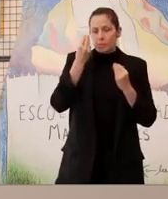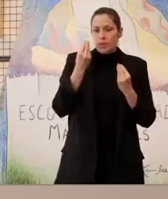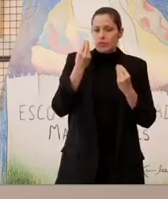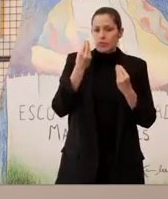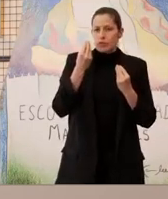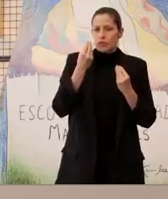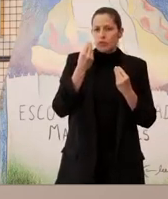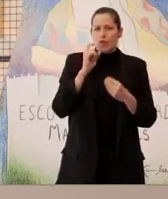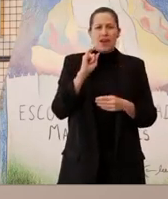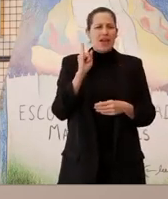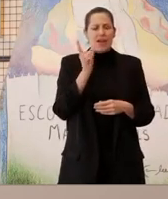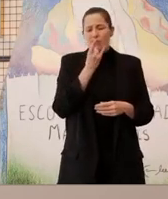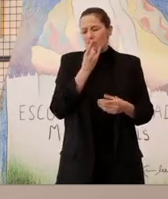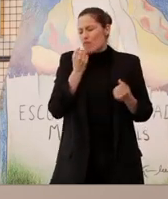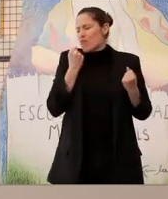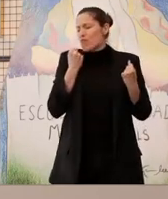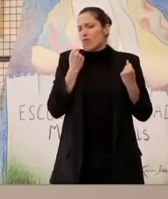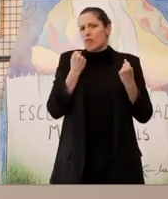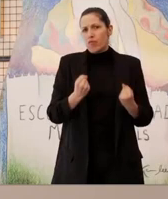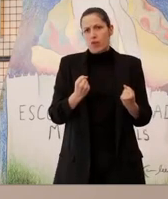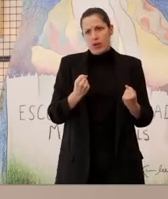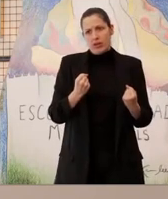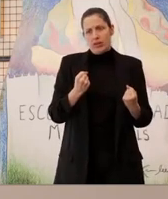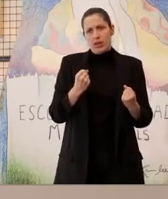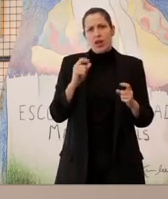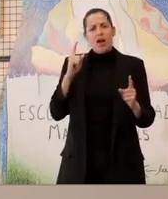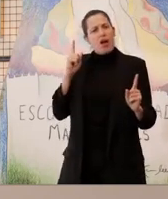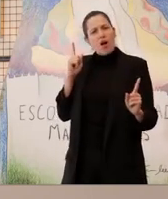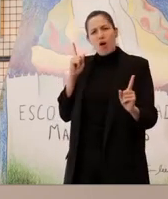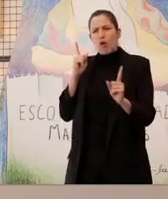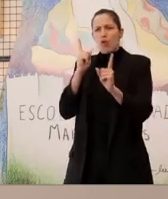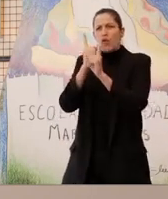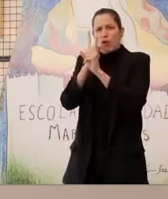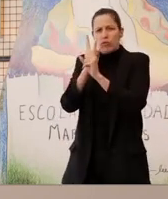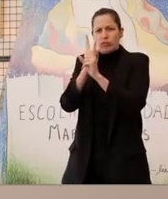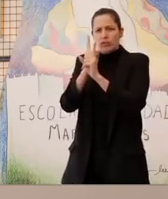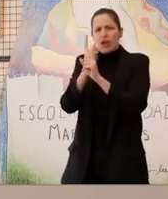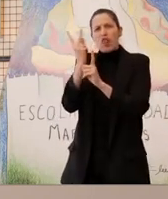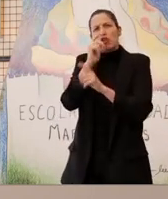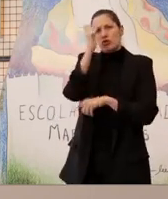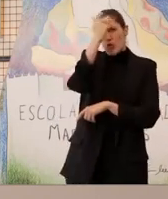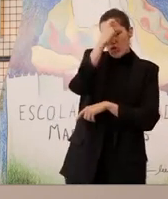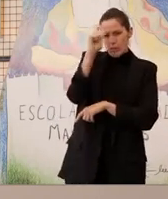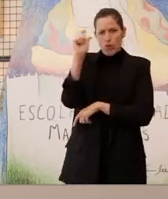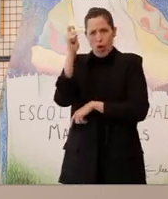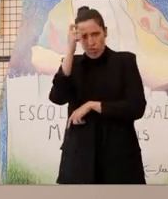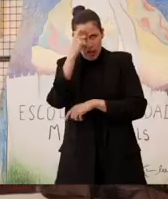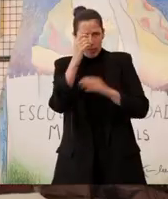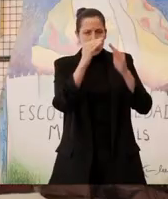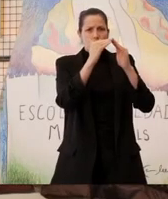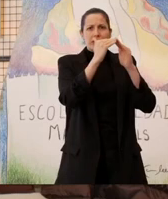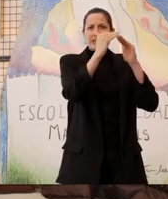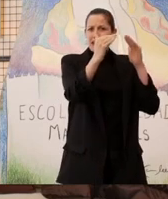gravísimo error esta oposición entre techo de cristal y suelo pegajoso porque